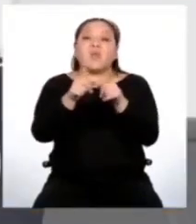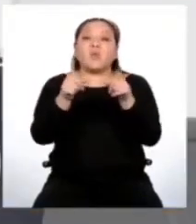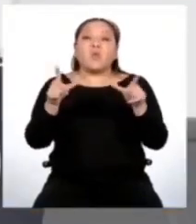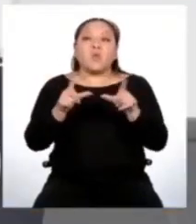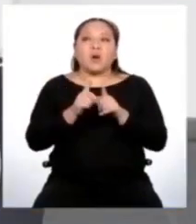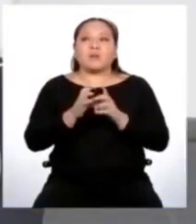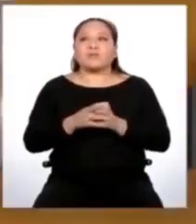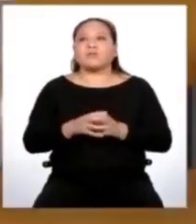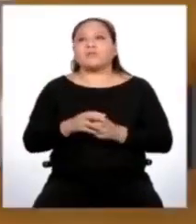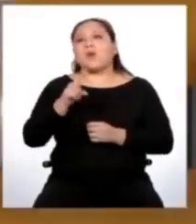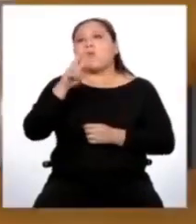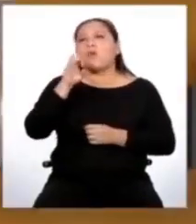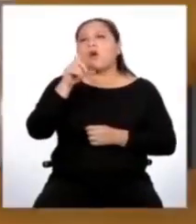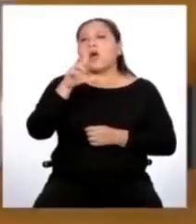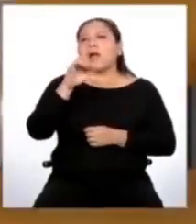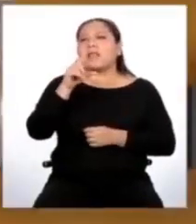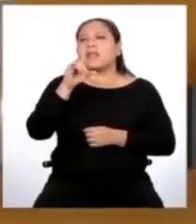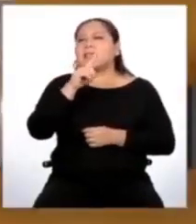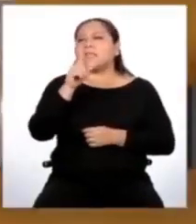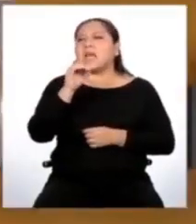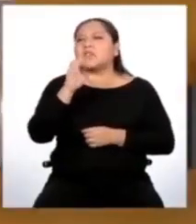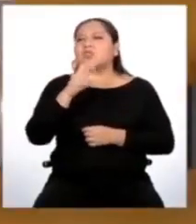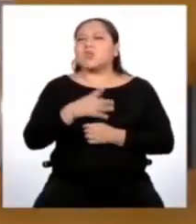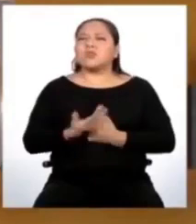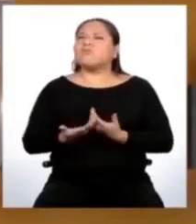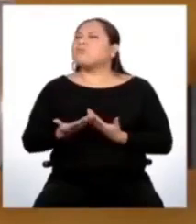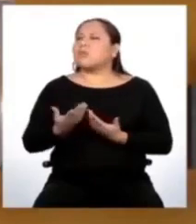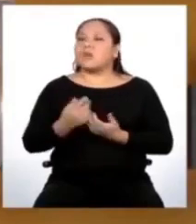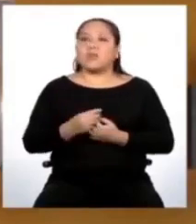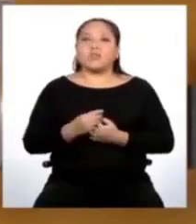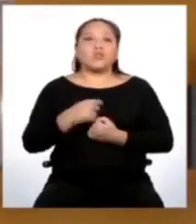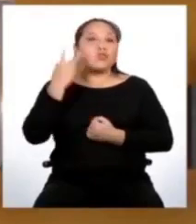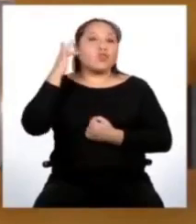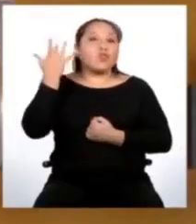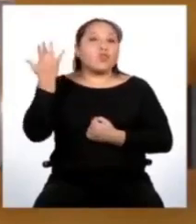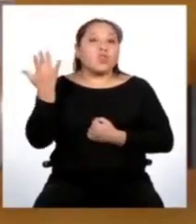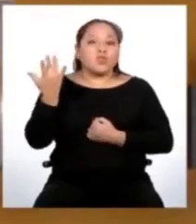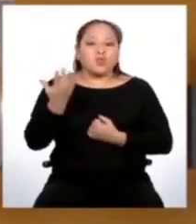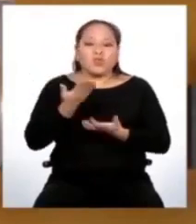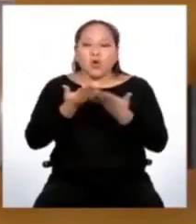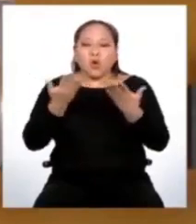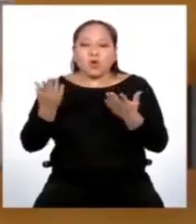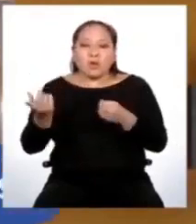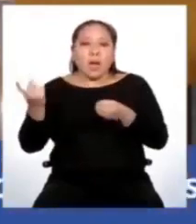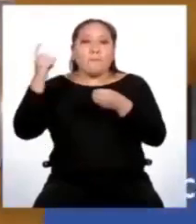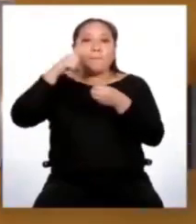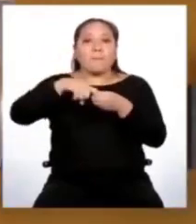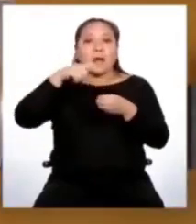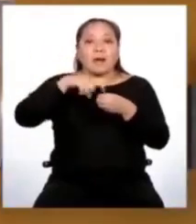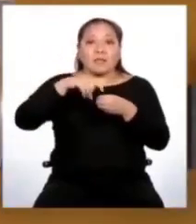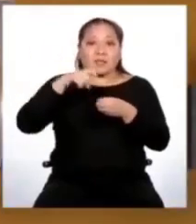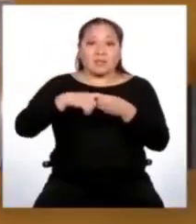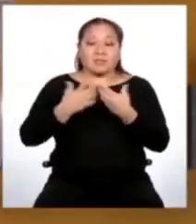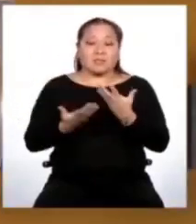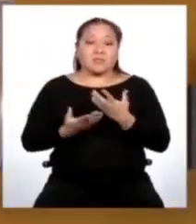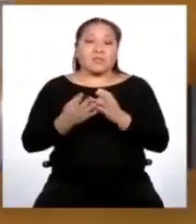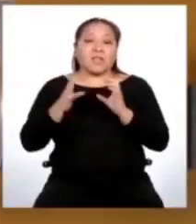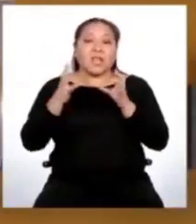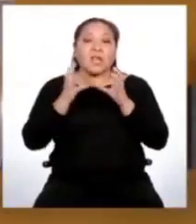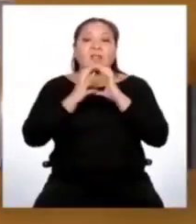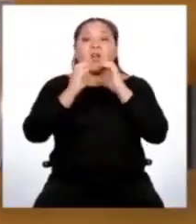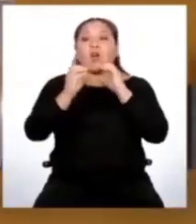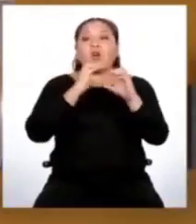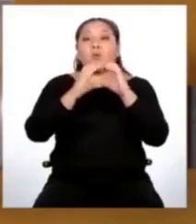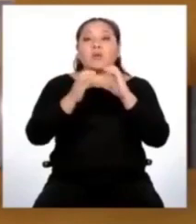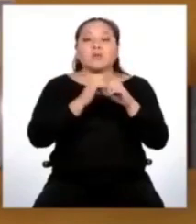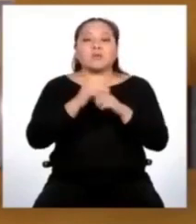las vocalizaciones? Se trata de los sonidos o ruidos que forman parte del texto, generados en la conversación y que suelen tener una